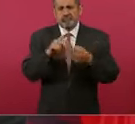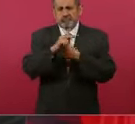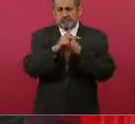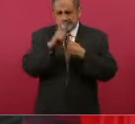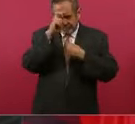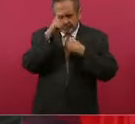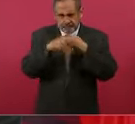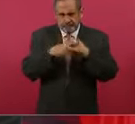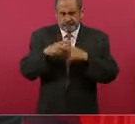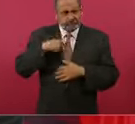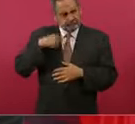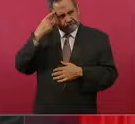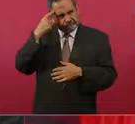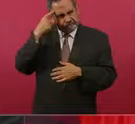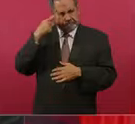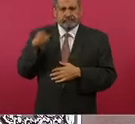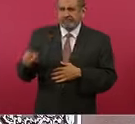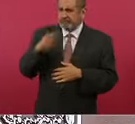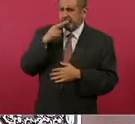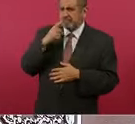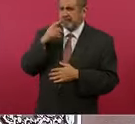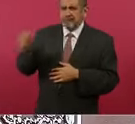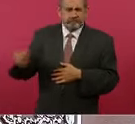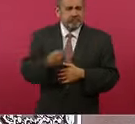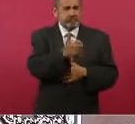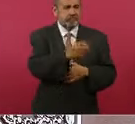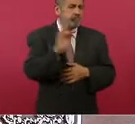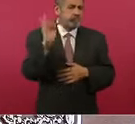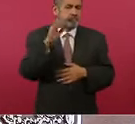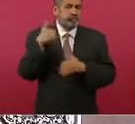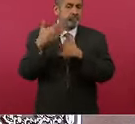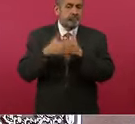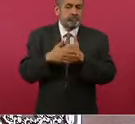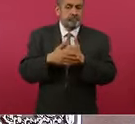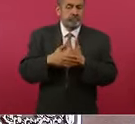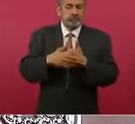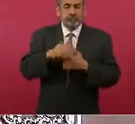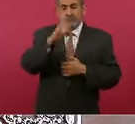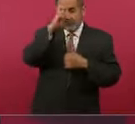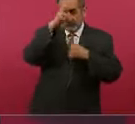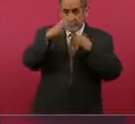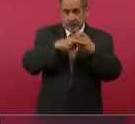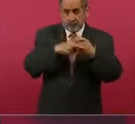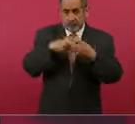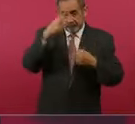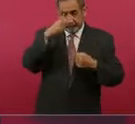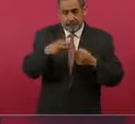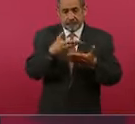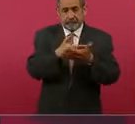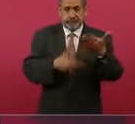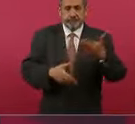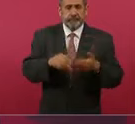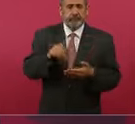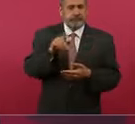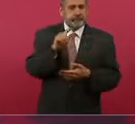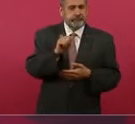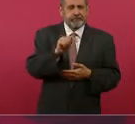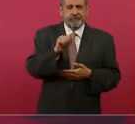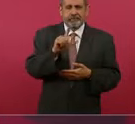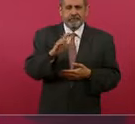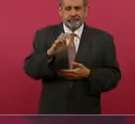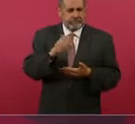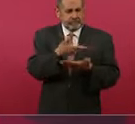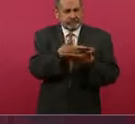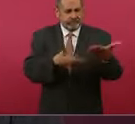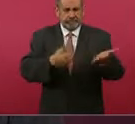europeos y estamos pensando en la firma de un tratado con la Unión Europea y